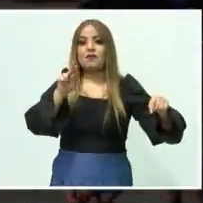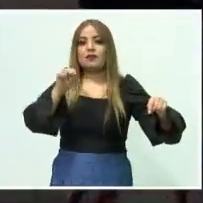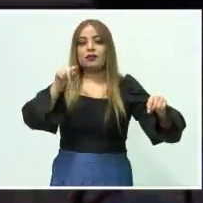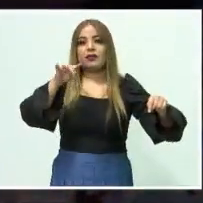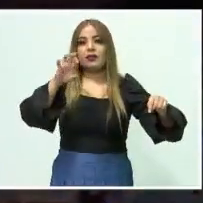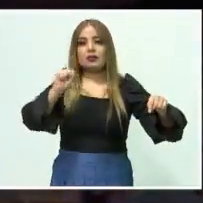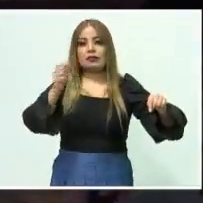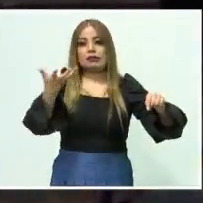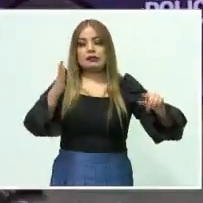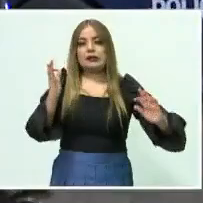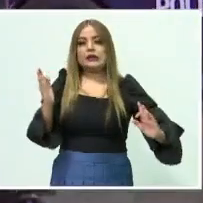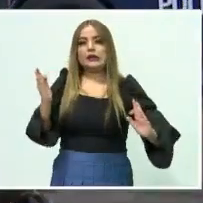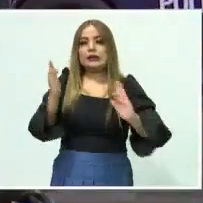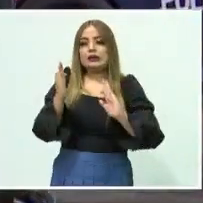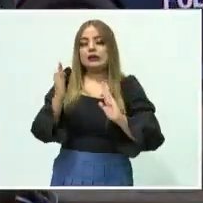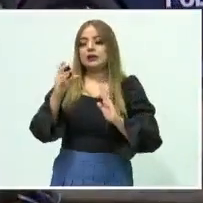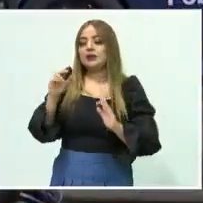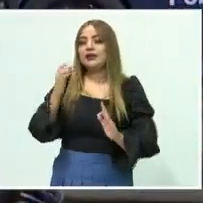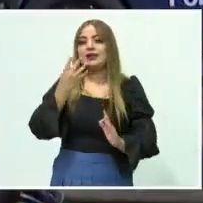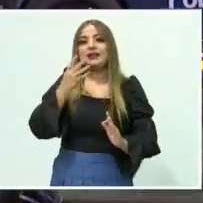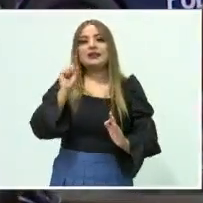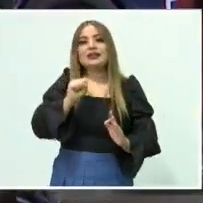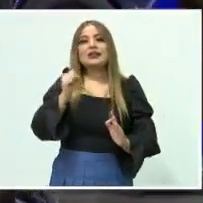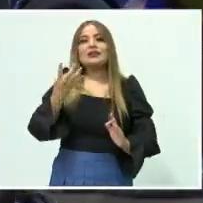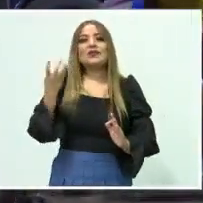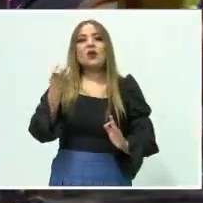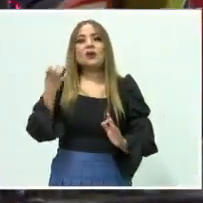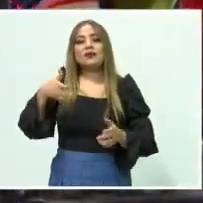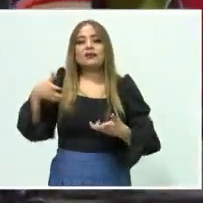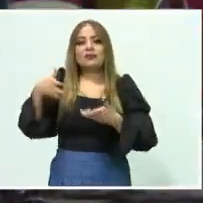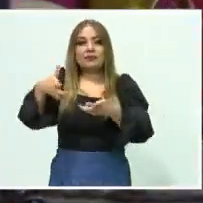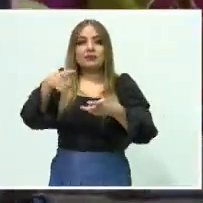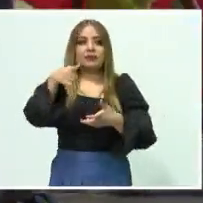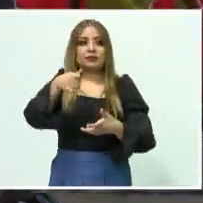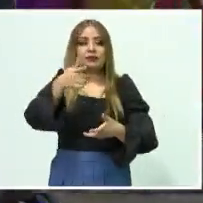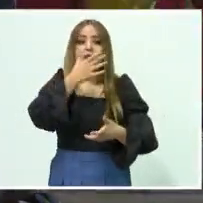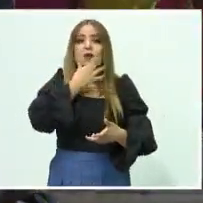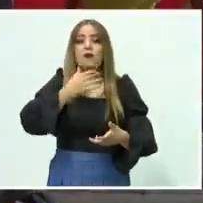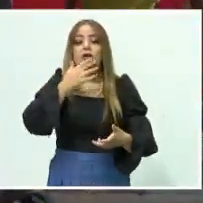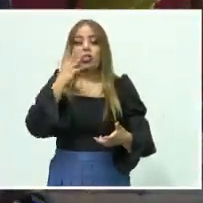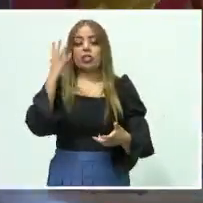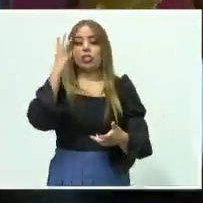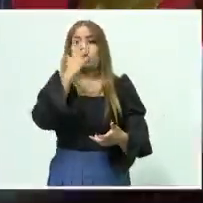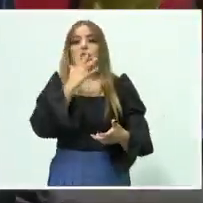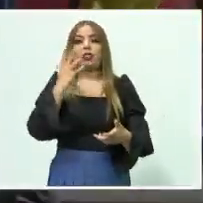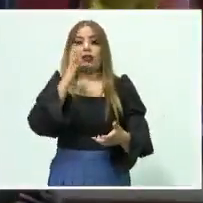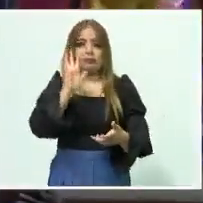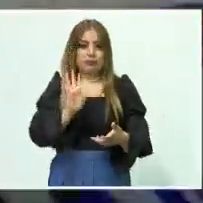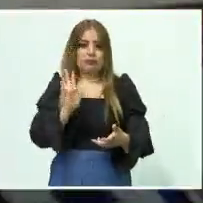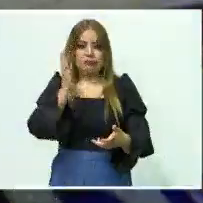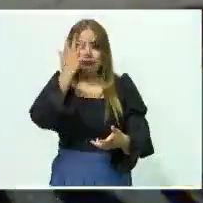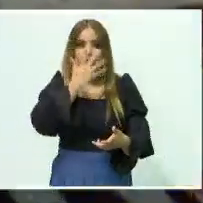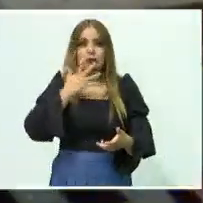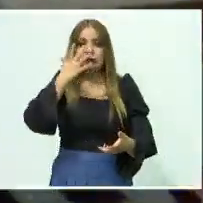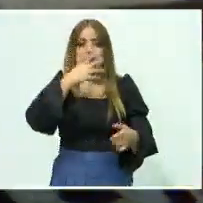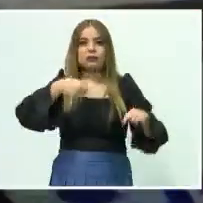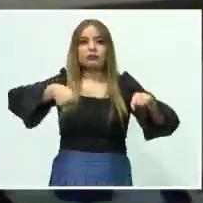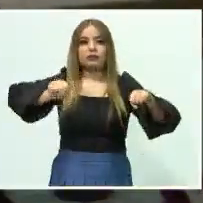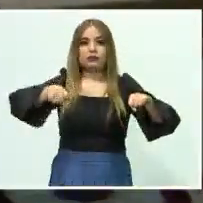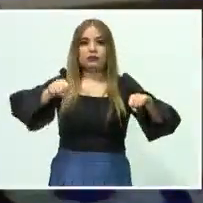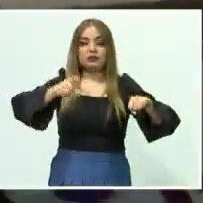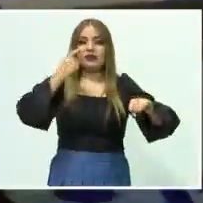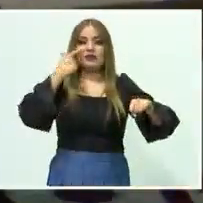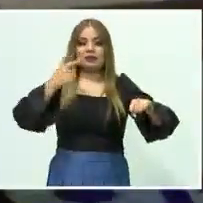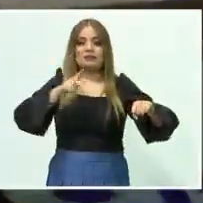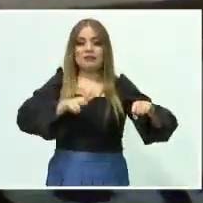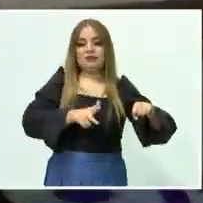Saltillo 400 en la colonia Las Fuentes. Ahí un motociclista en presunto estado inconveniente iba en dirección al poniente, derrapó y perdió el